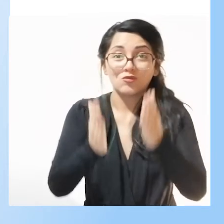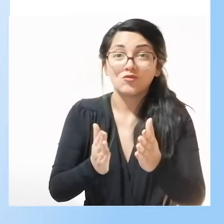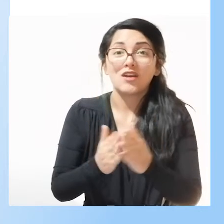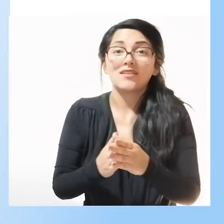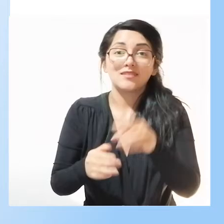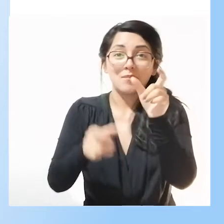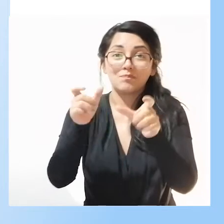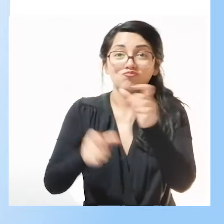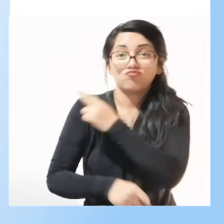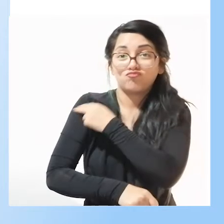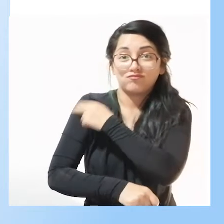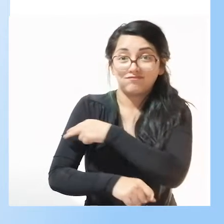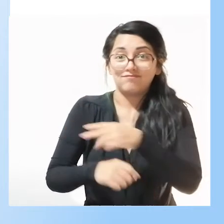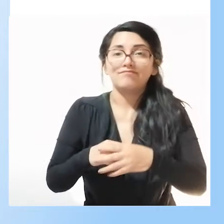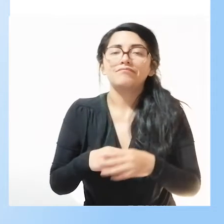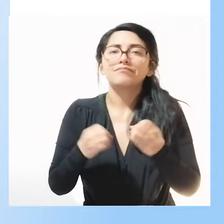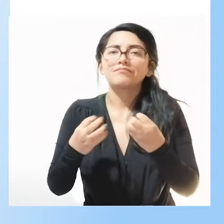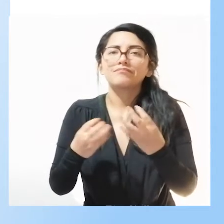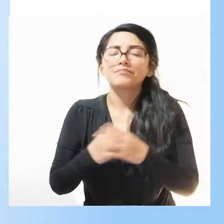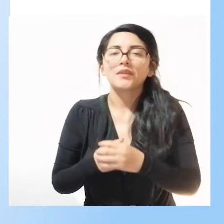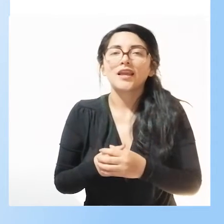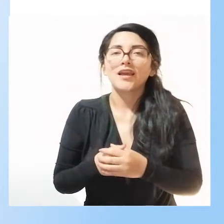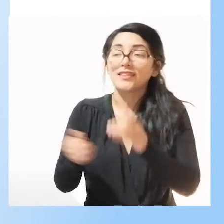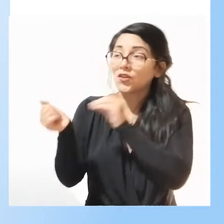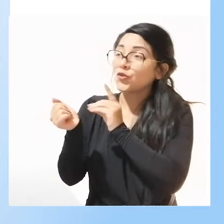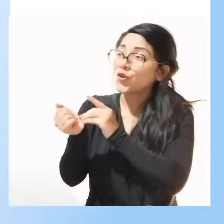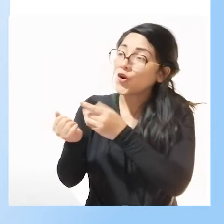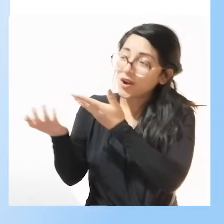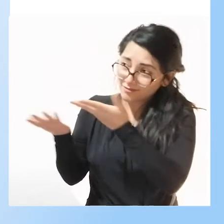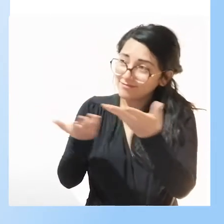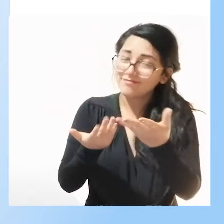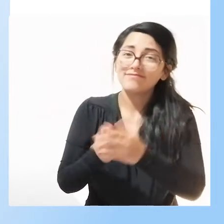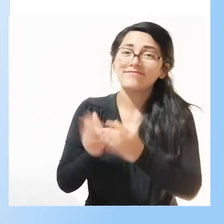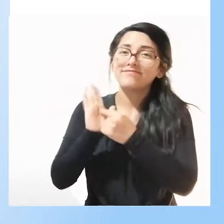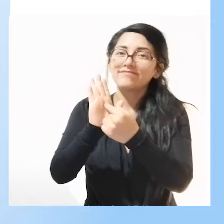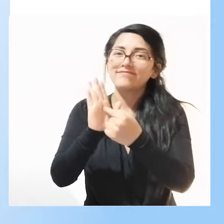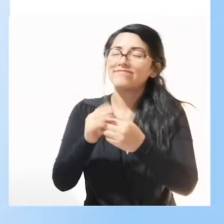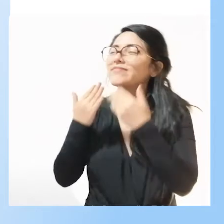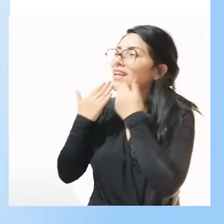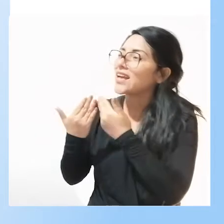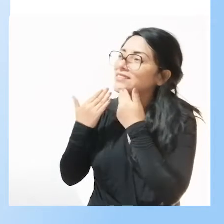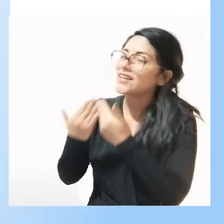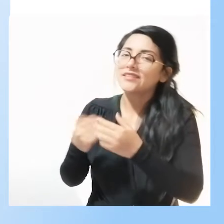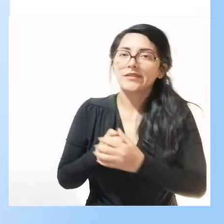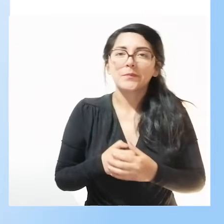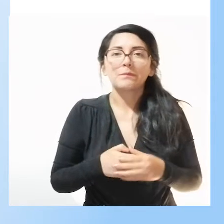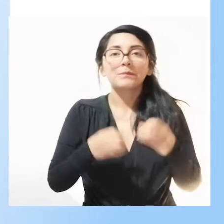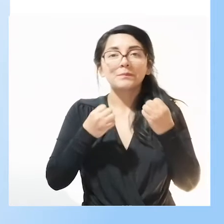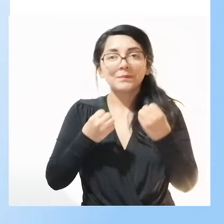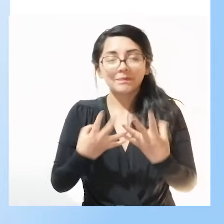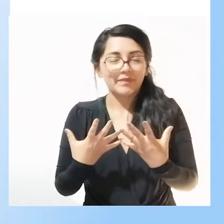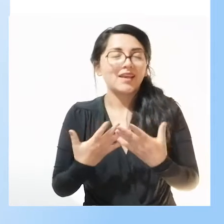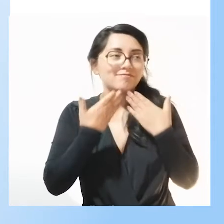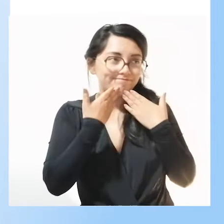Ambulatorio. Bien, doctora, paso a dejarla para que nos pueda presentar. Muchísimas gracias. Bien, muchas